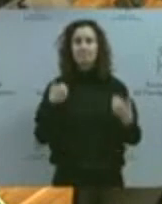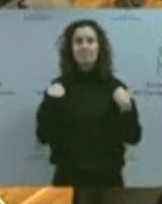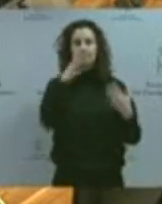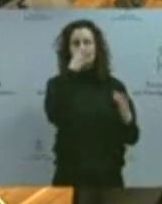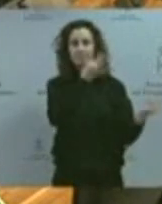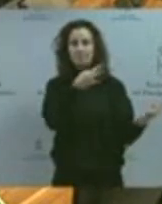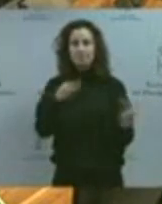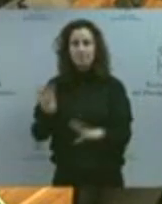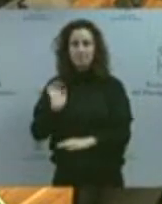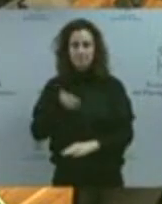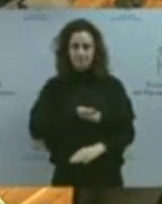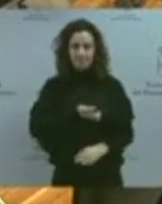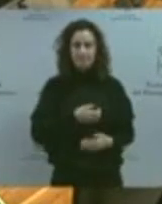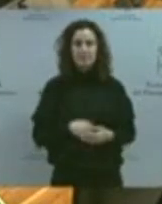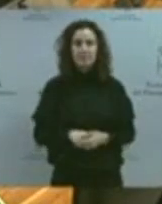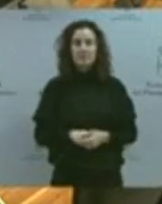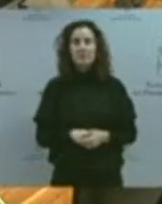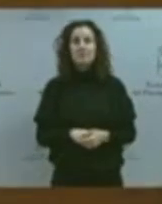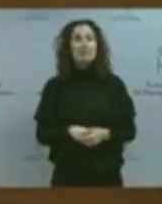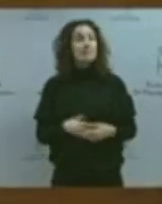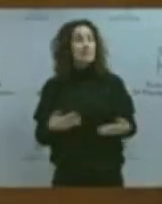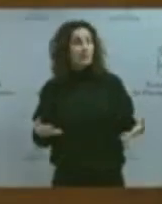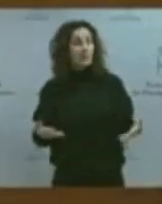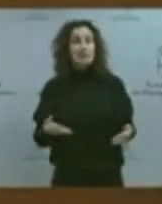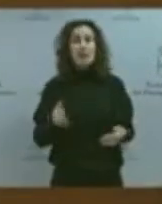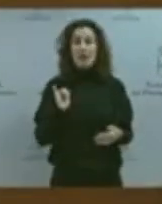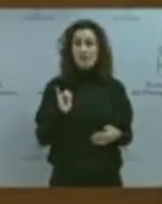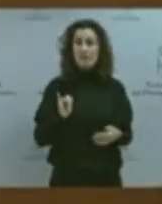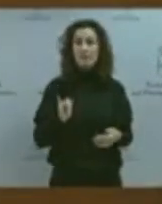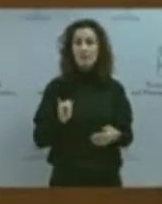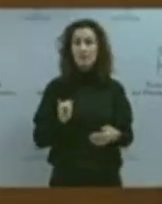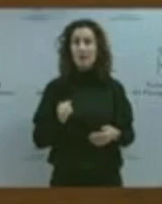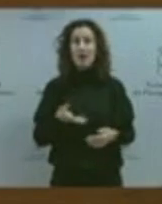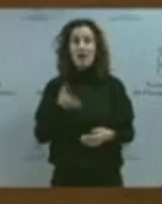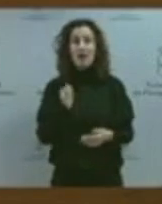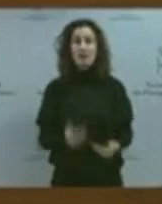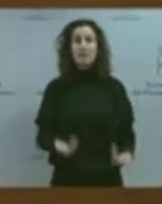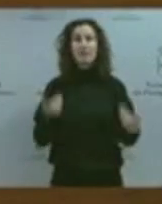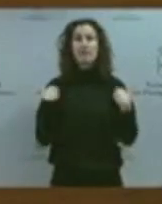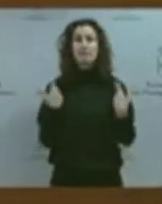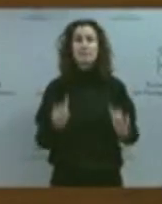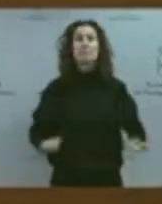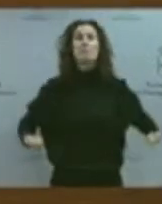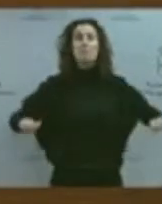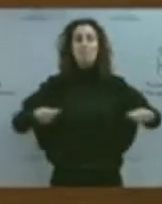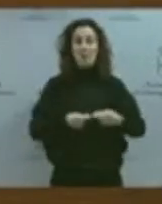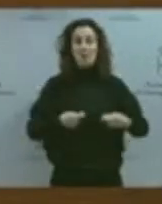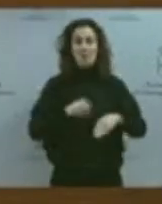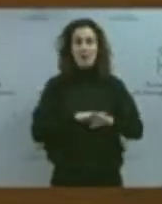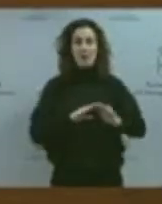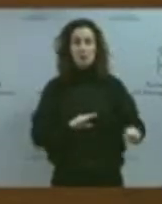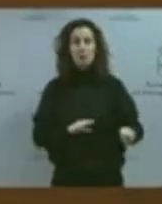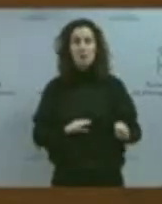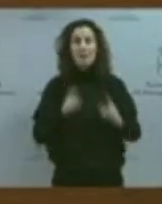tanto, tiene que existir una corresponsabilidad entre ambas partes a los efectos de solucionar los problemas que usted